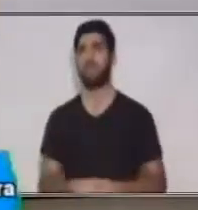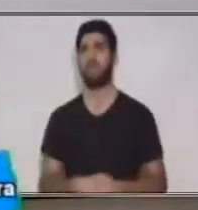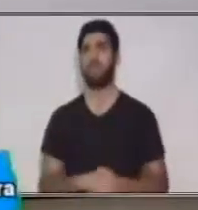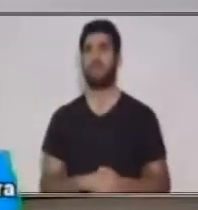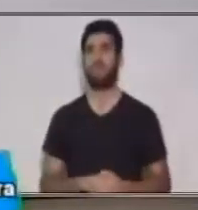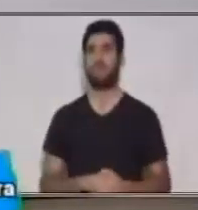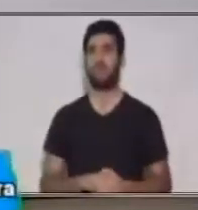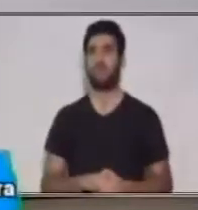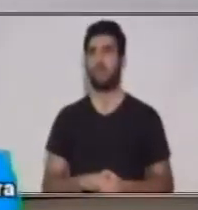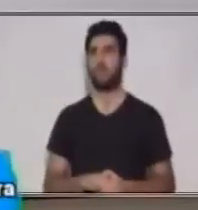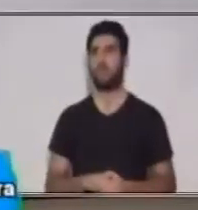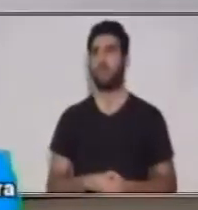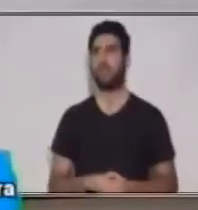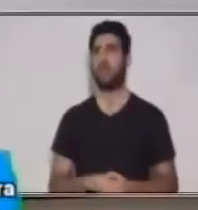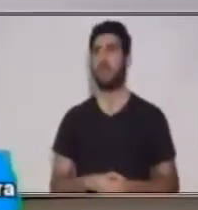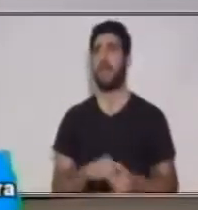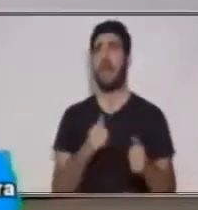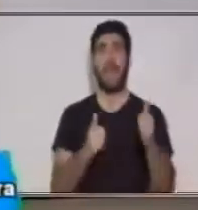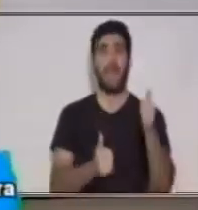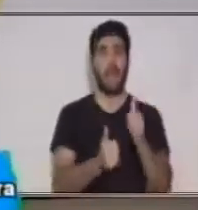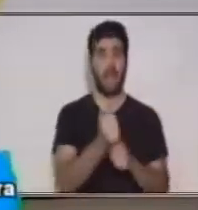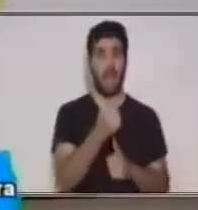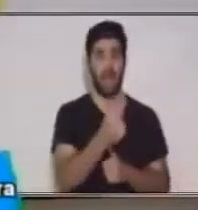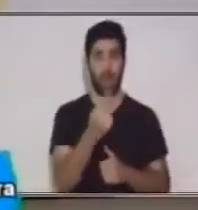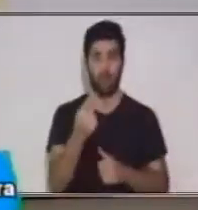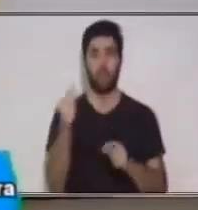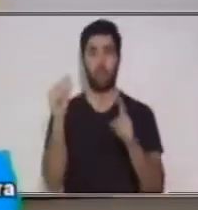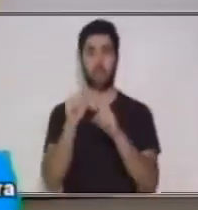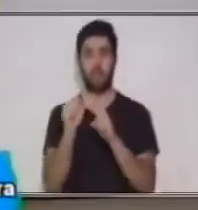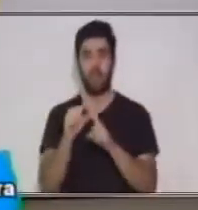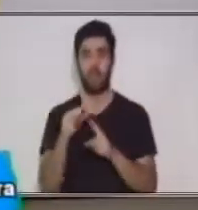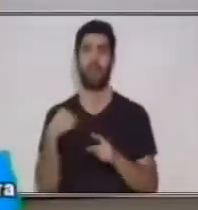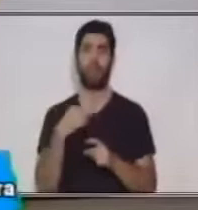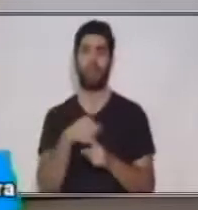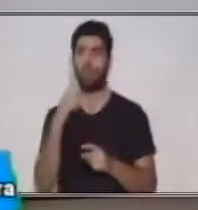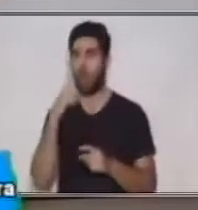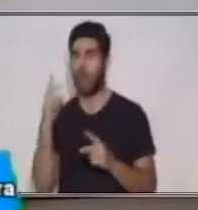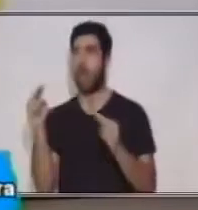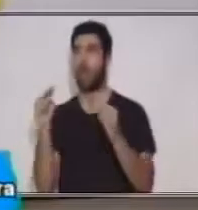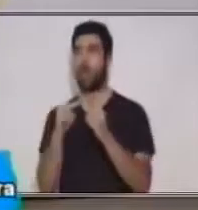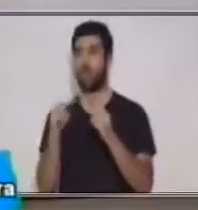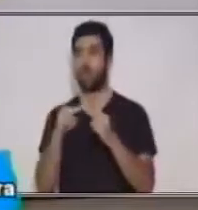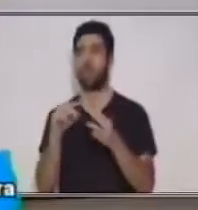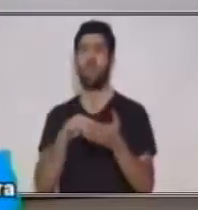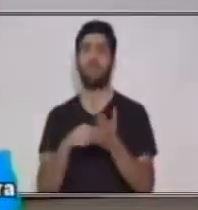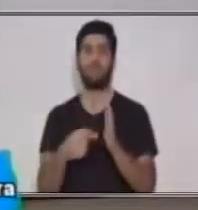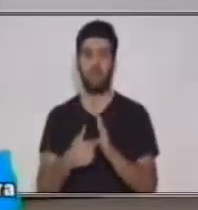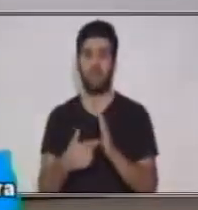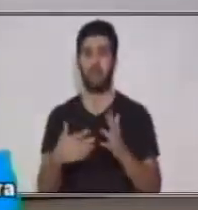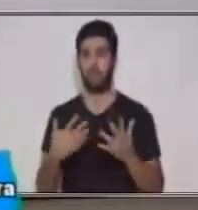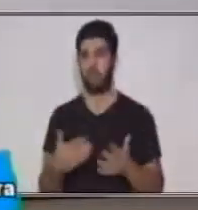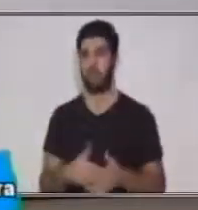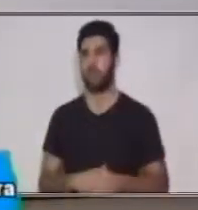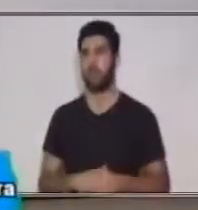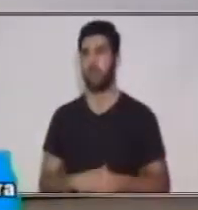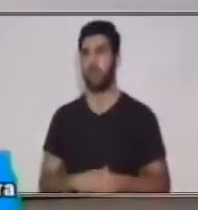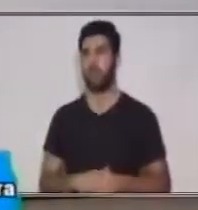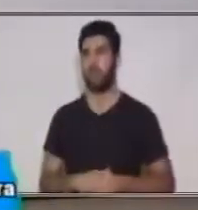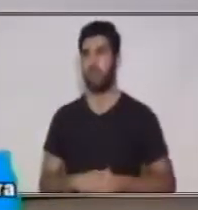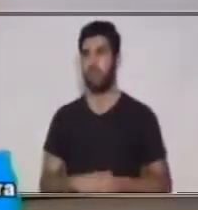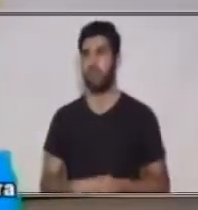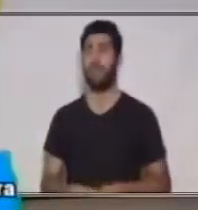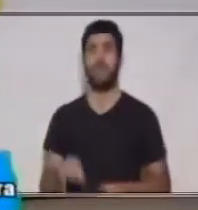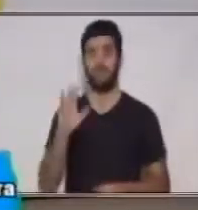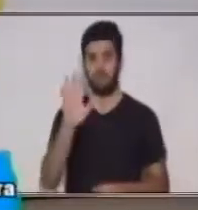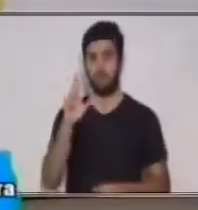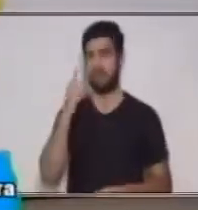Entonces, cada palabra que nosotros conocemos tiene su significado. Traigo aquí un ejemplo.